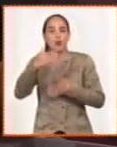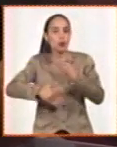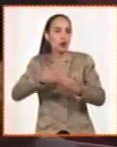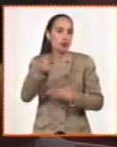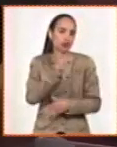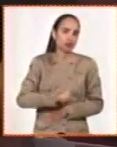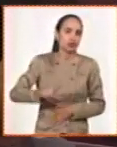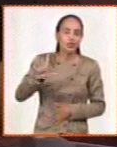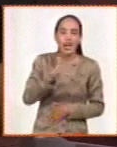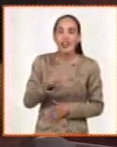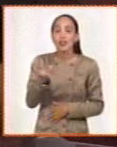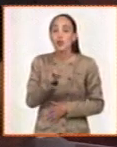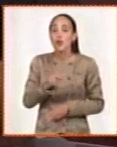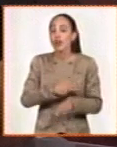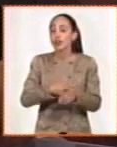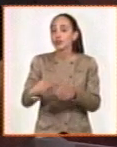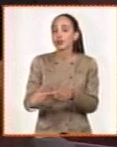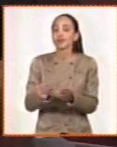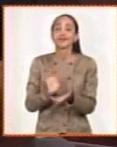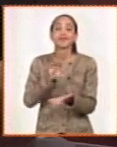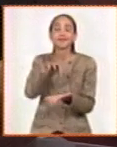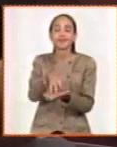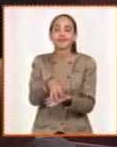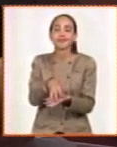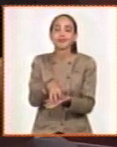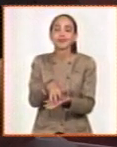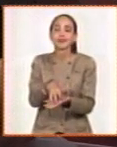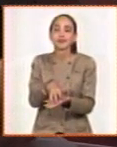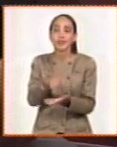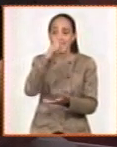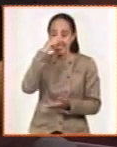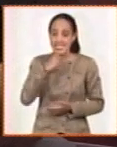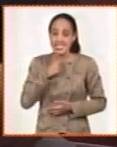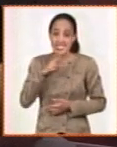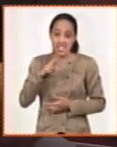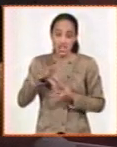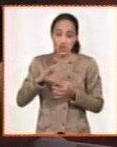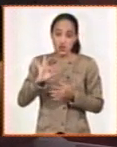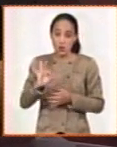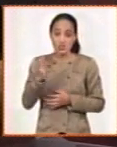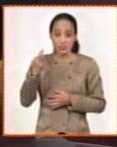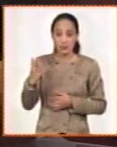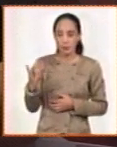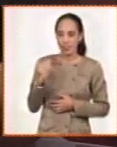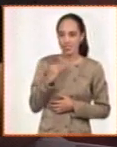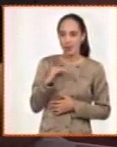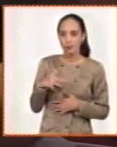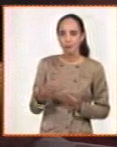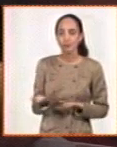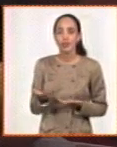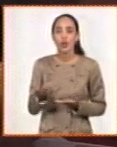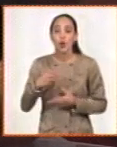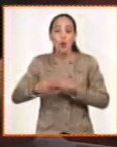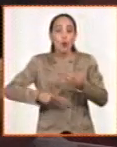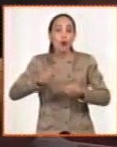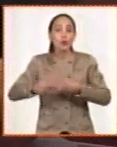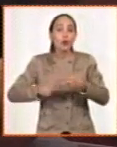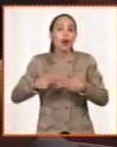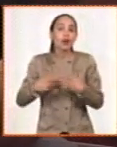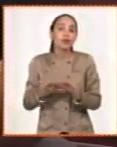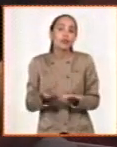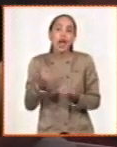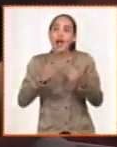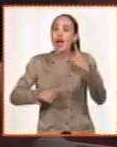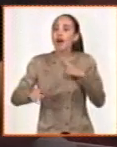o que eran la historia de aquel lugar. Y Sergio Corrieri siempre me decía que cuando construyera algún